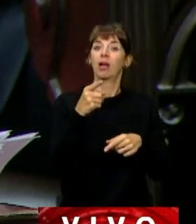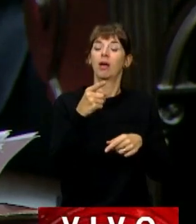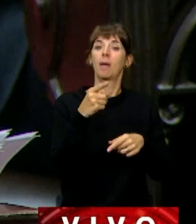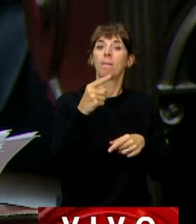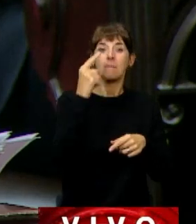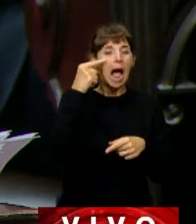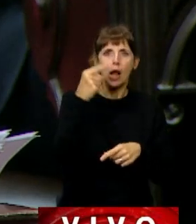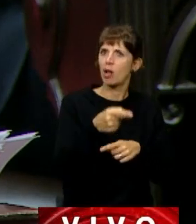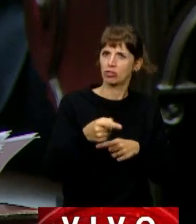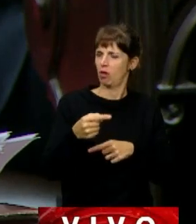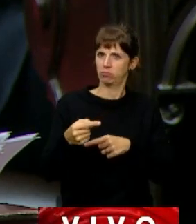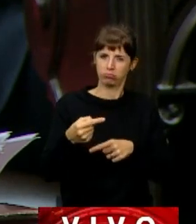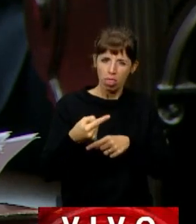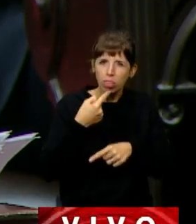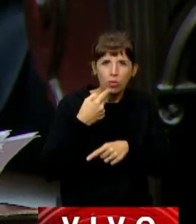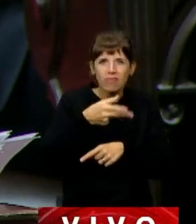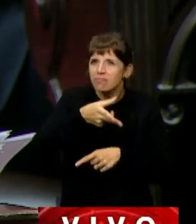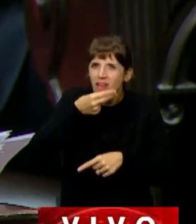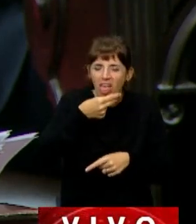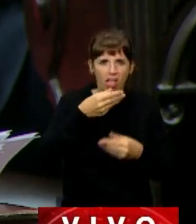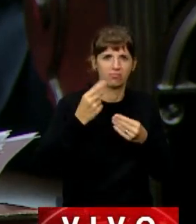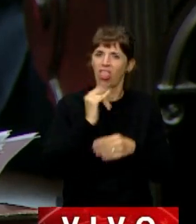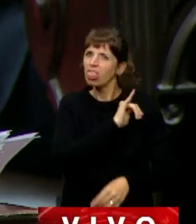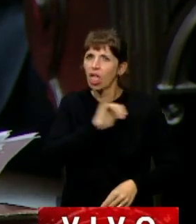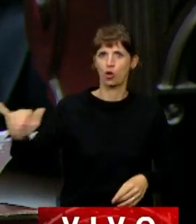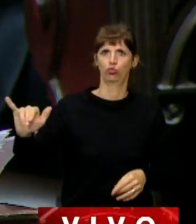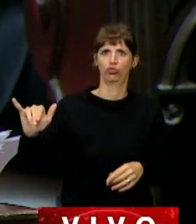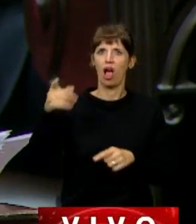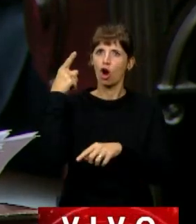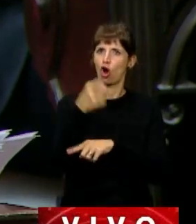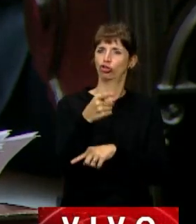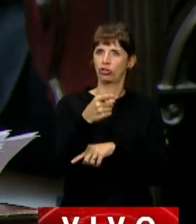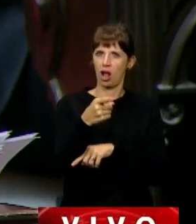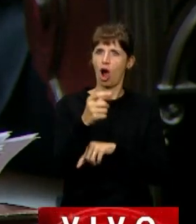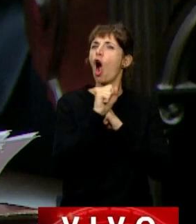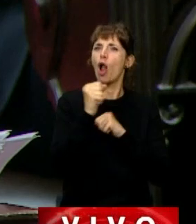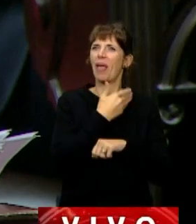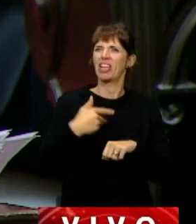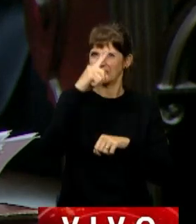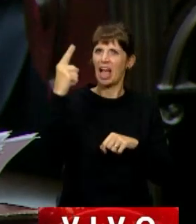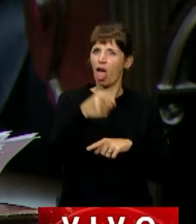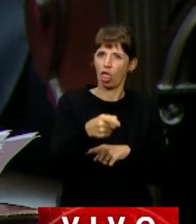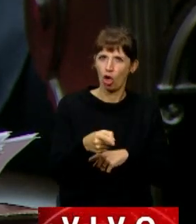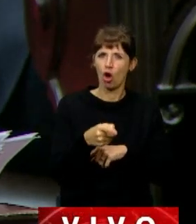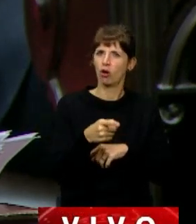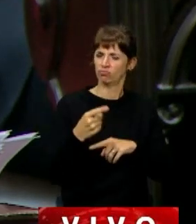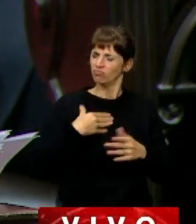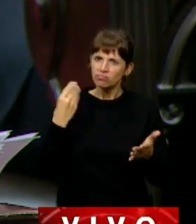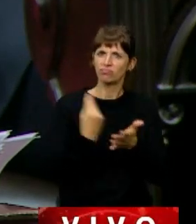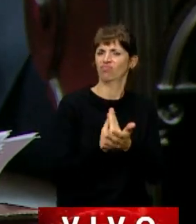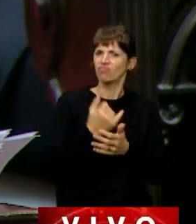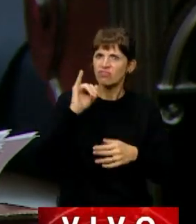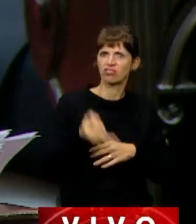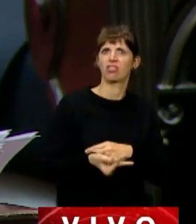momento no dudó en denunciar ese golpe de Estado y hacerse cargo de la vida del